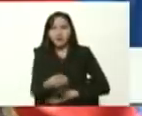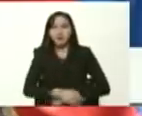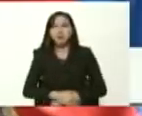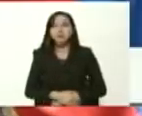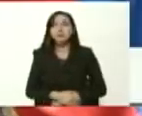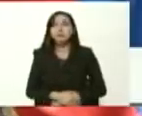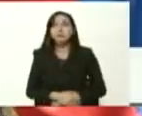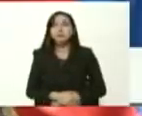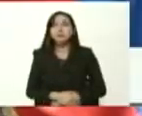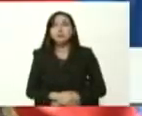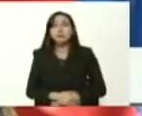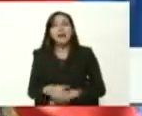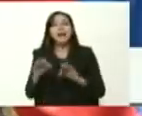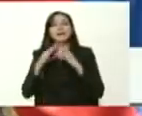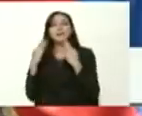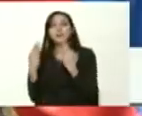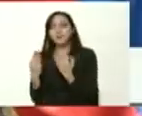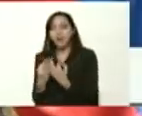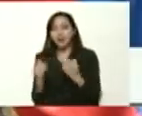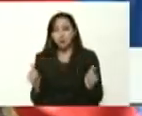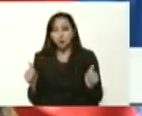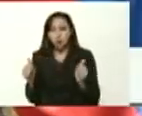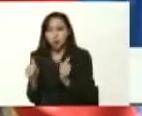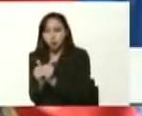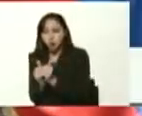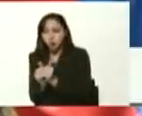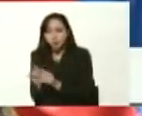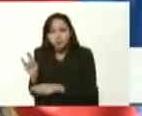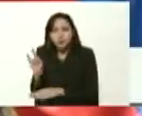a sus parientes más cercanos.